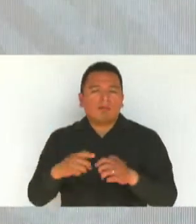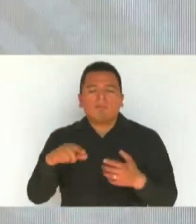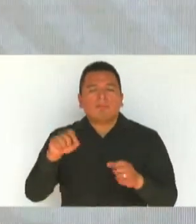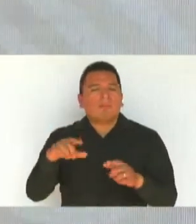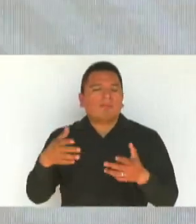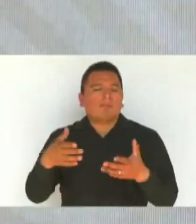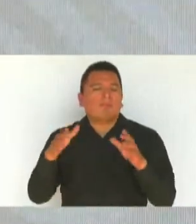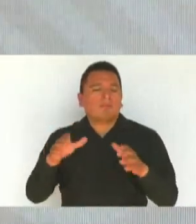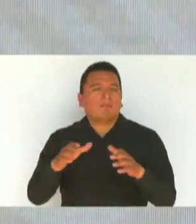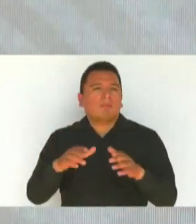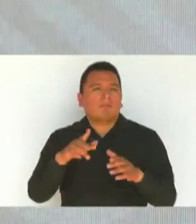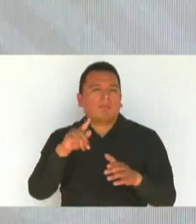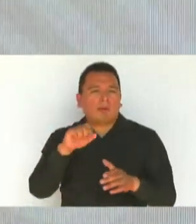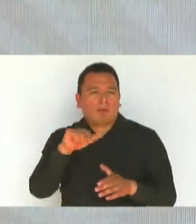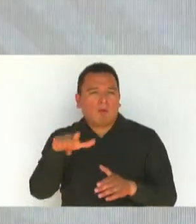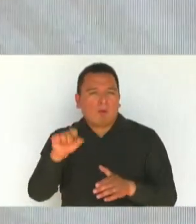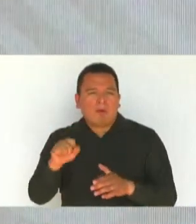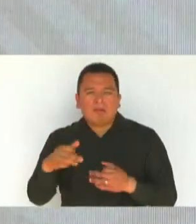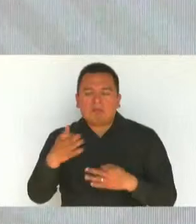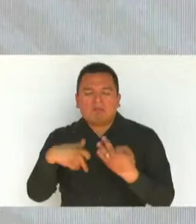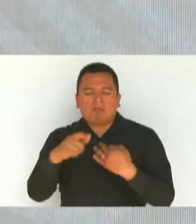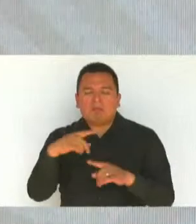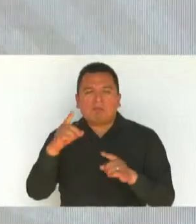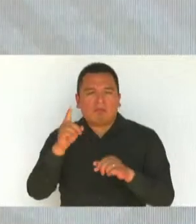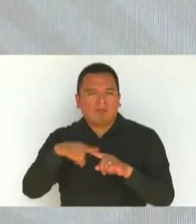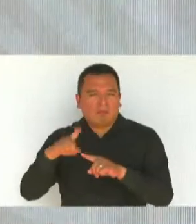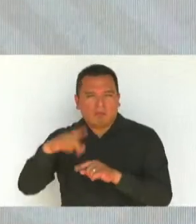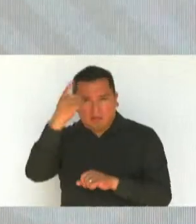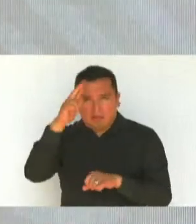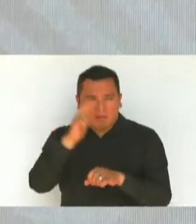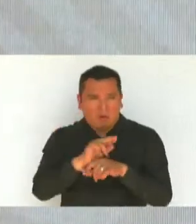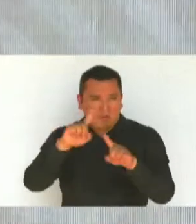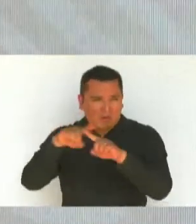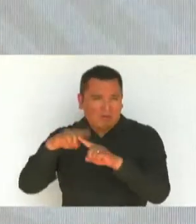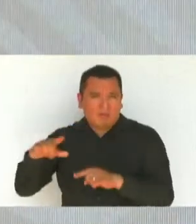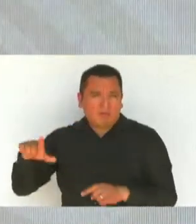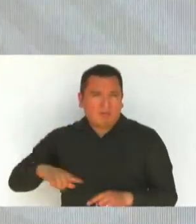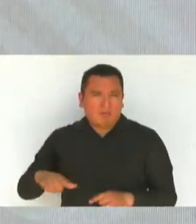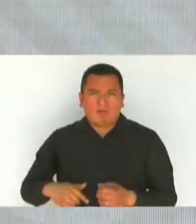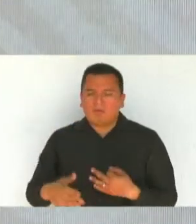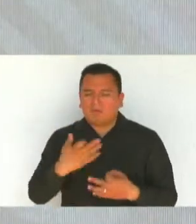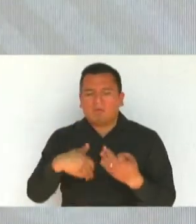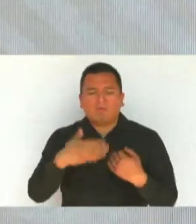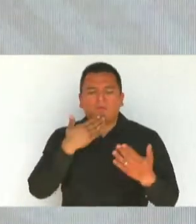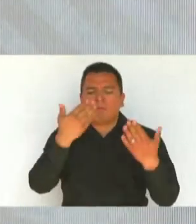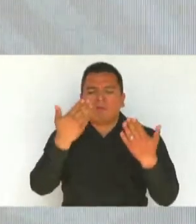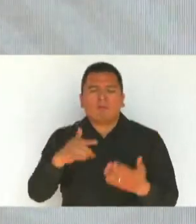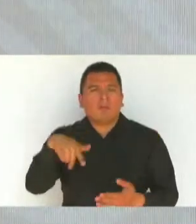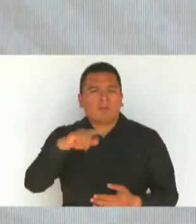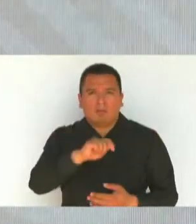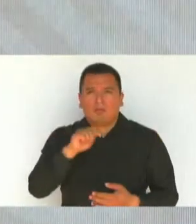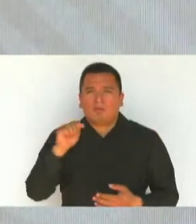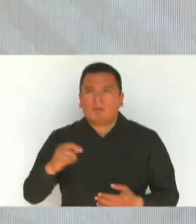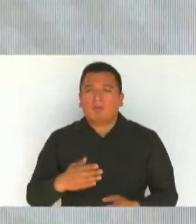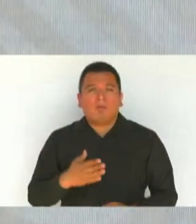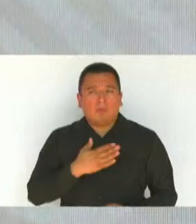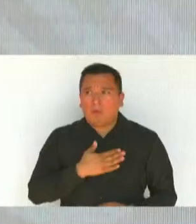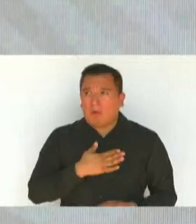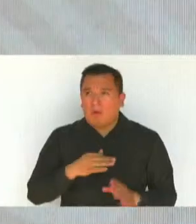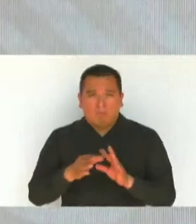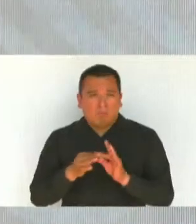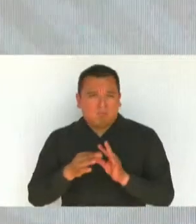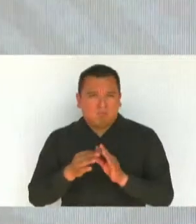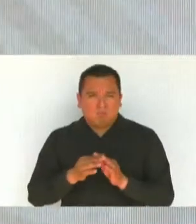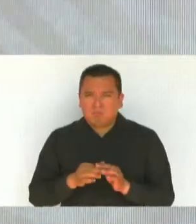Peñoles y de todas las direcciones y de todos los órdenes de gobierno. Bienvenidos a Torreón. Yo de manera muy breve quiero